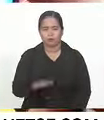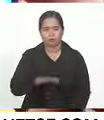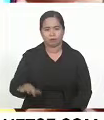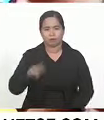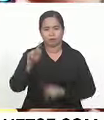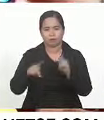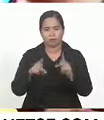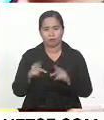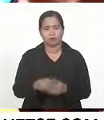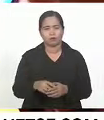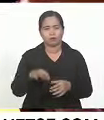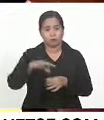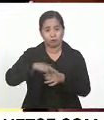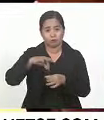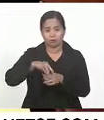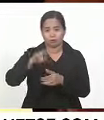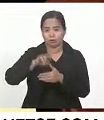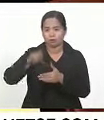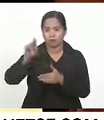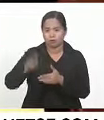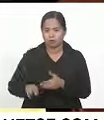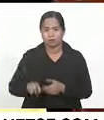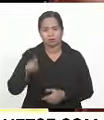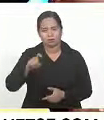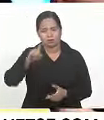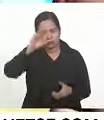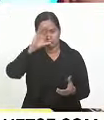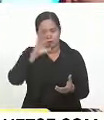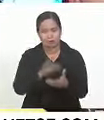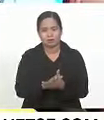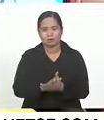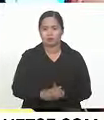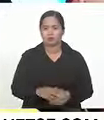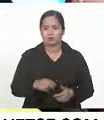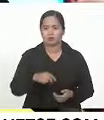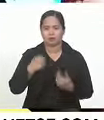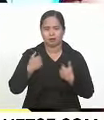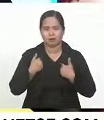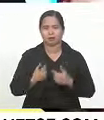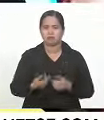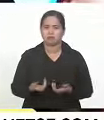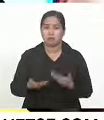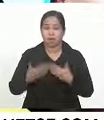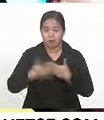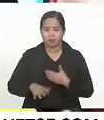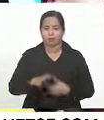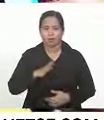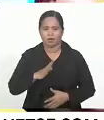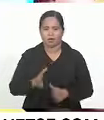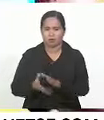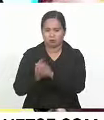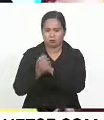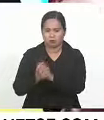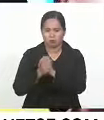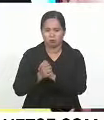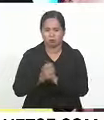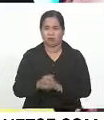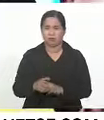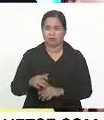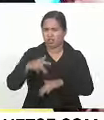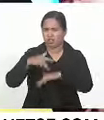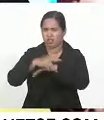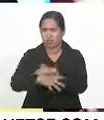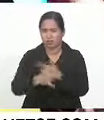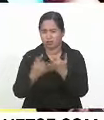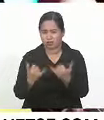que salir a hacer felicitaciones es hoy día apresurado. Mientras no se entreguen las actas, mientras no haya una completa